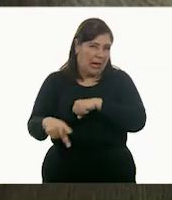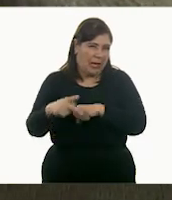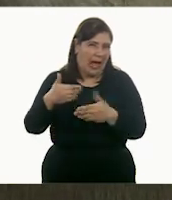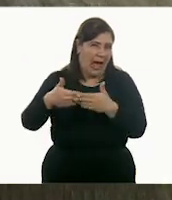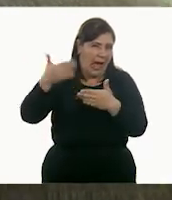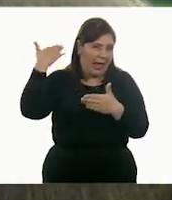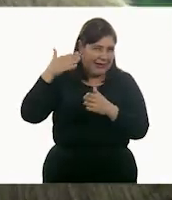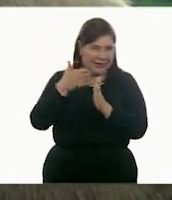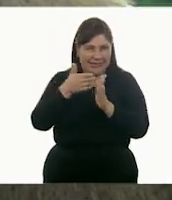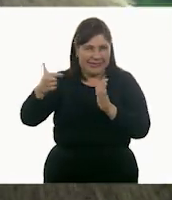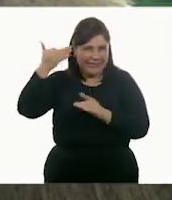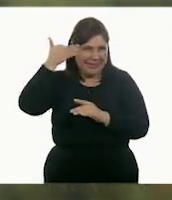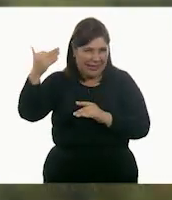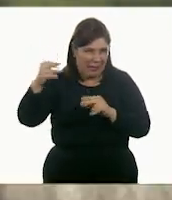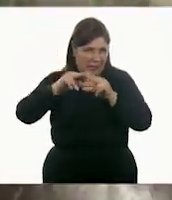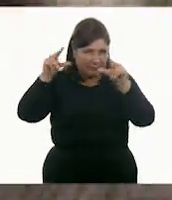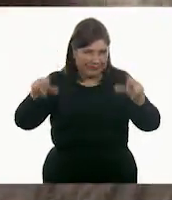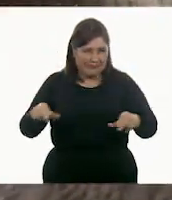la edad de